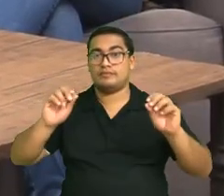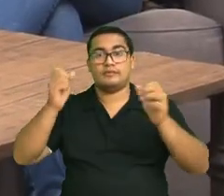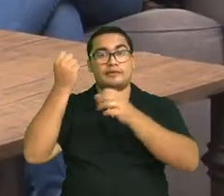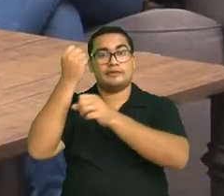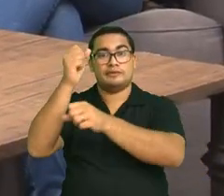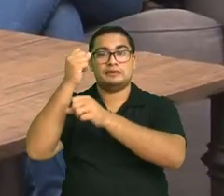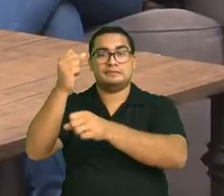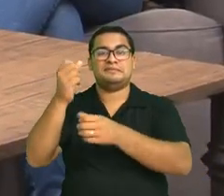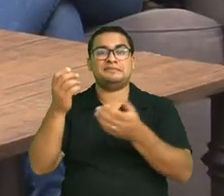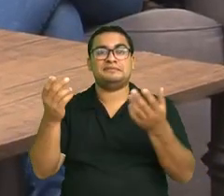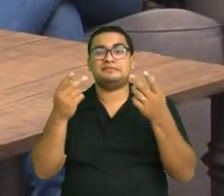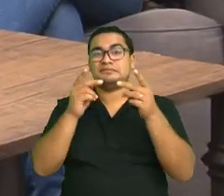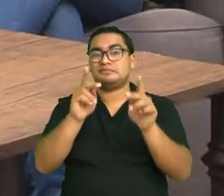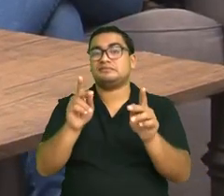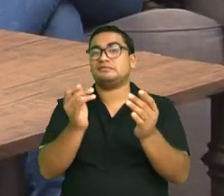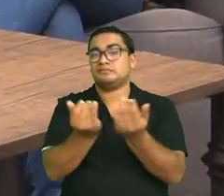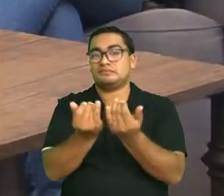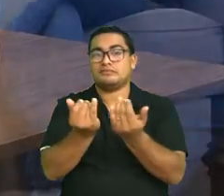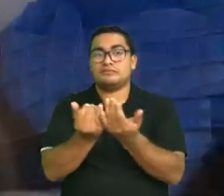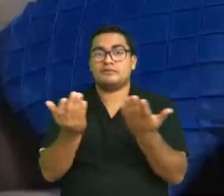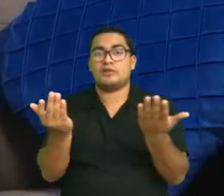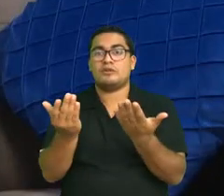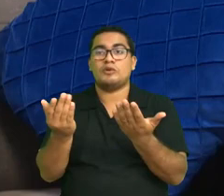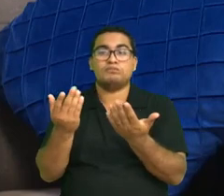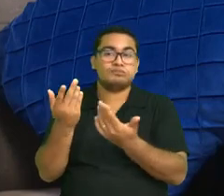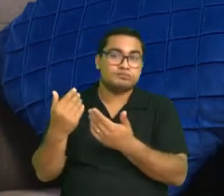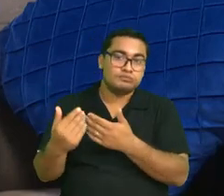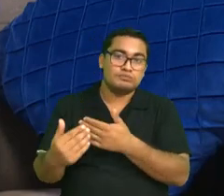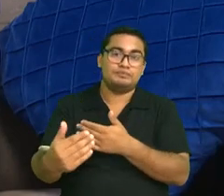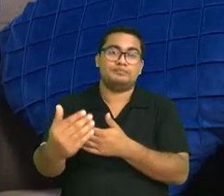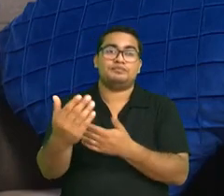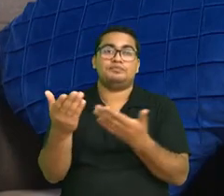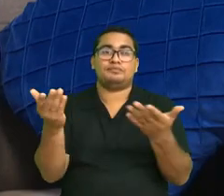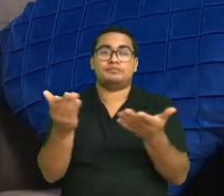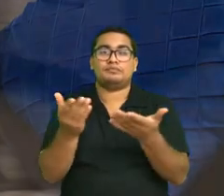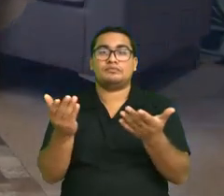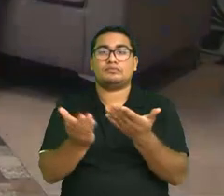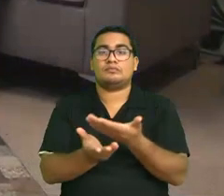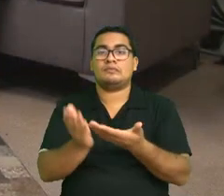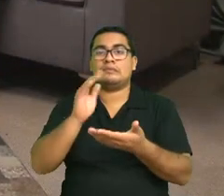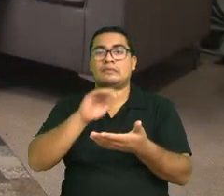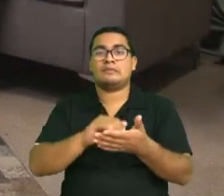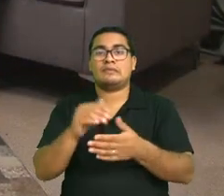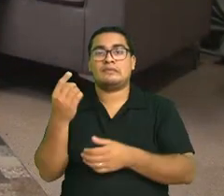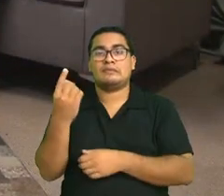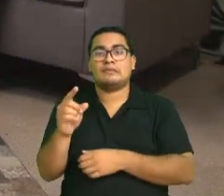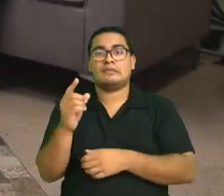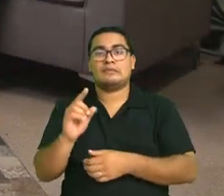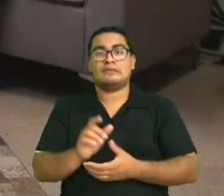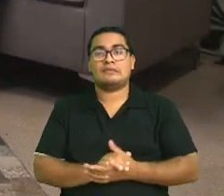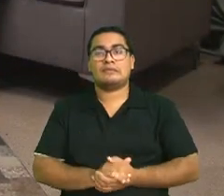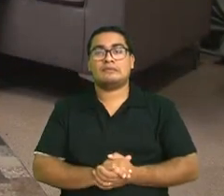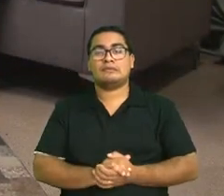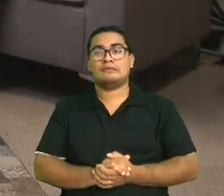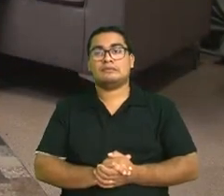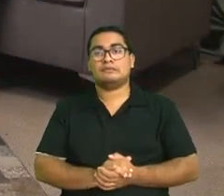también un camino, ¿no? Lo que nos depara dentro de este ejercicio de restitución de derechos. Sí, de hecho,